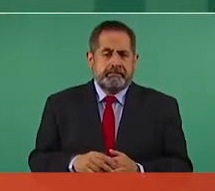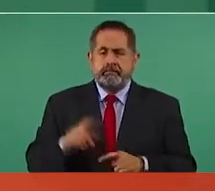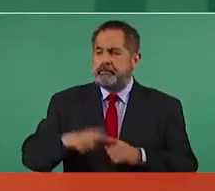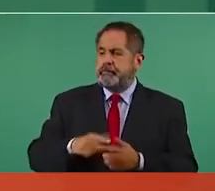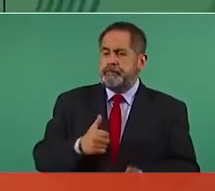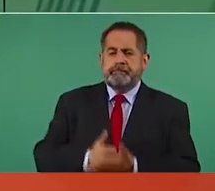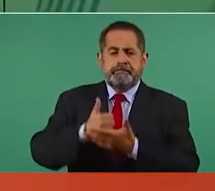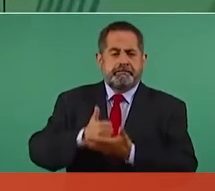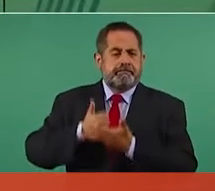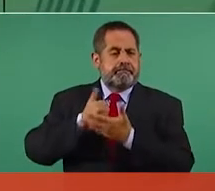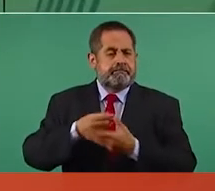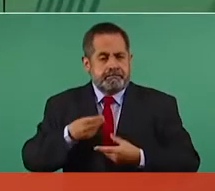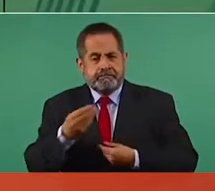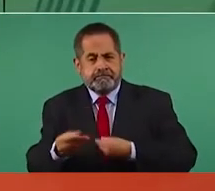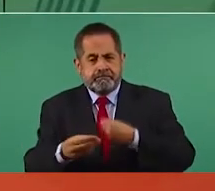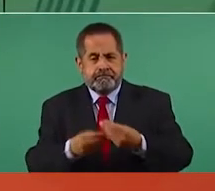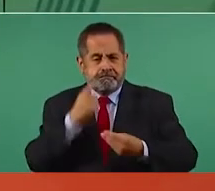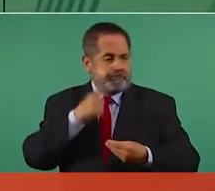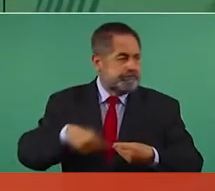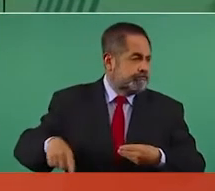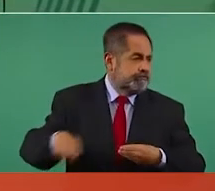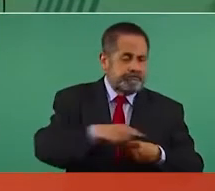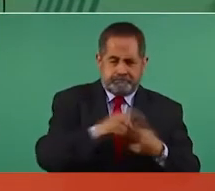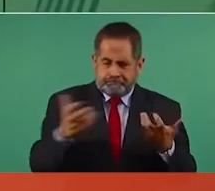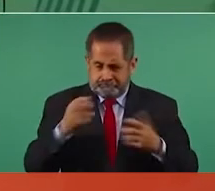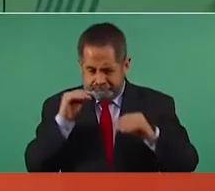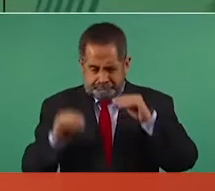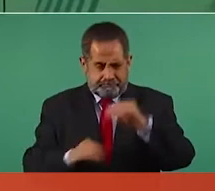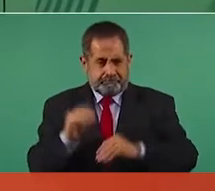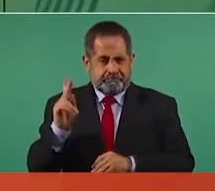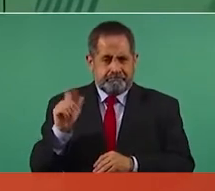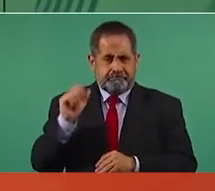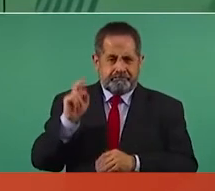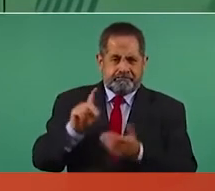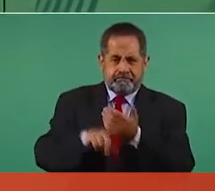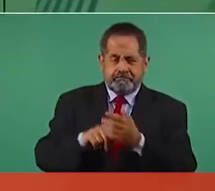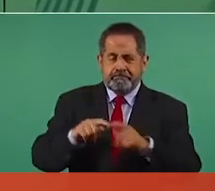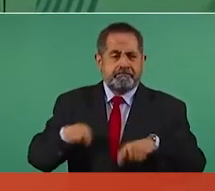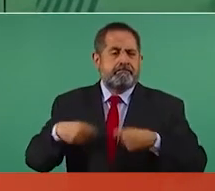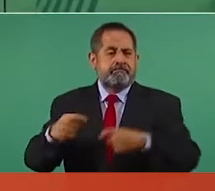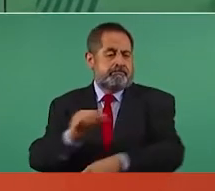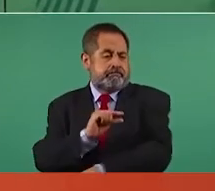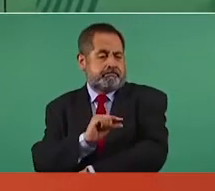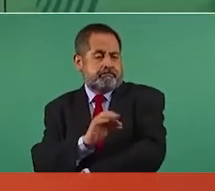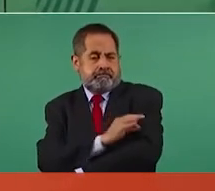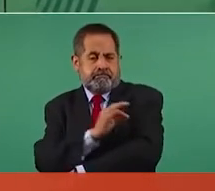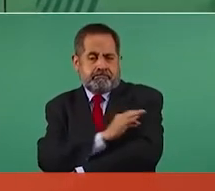contribuyeron para la creación de esta vacuna,